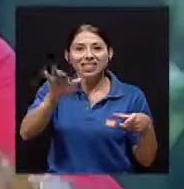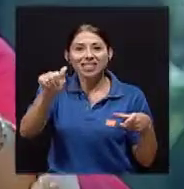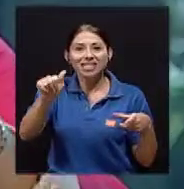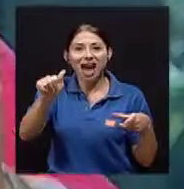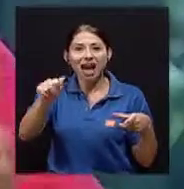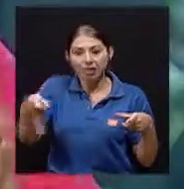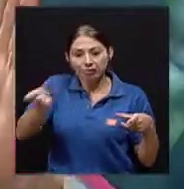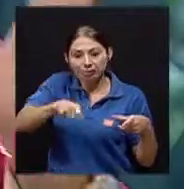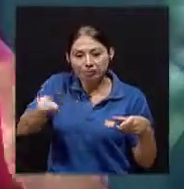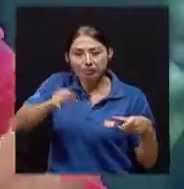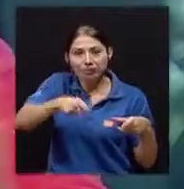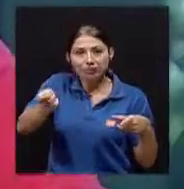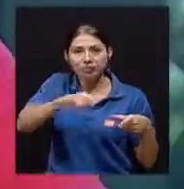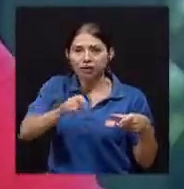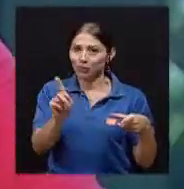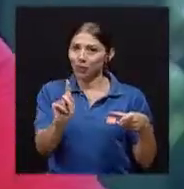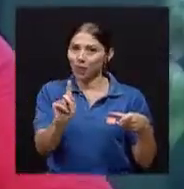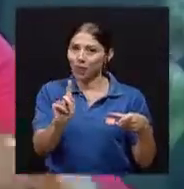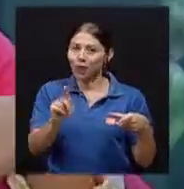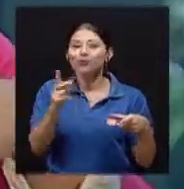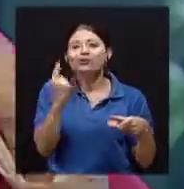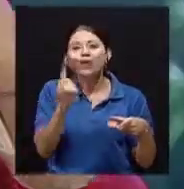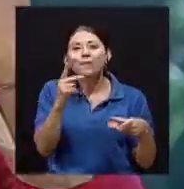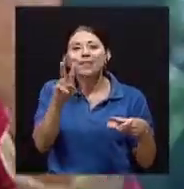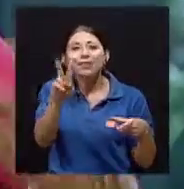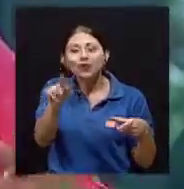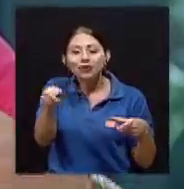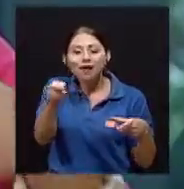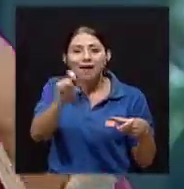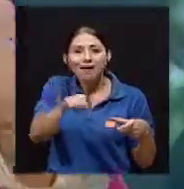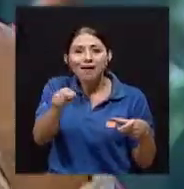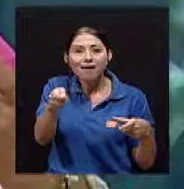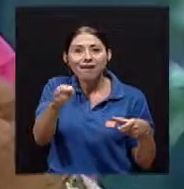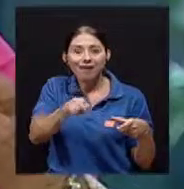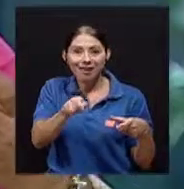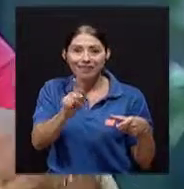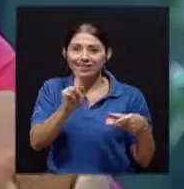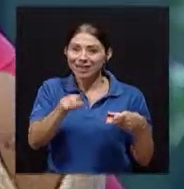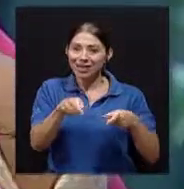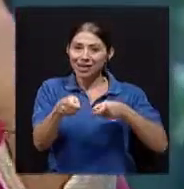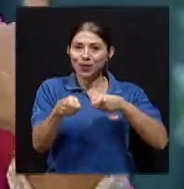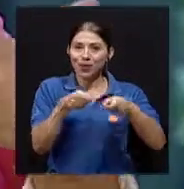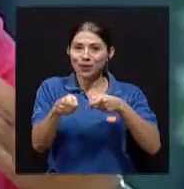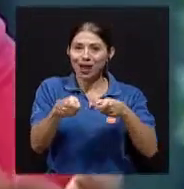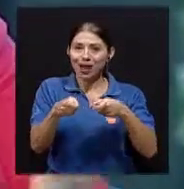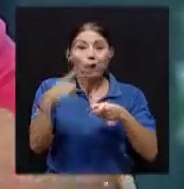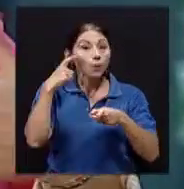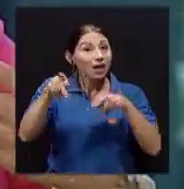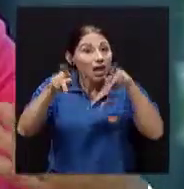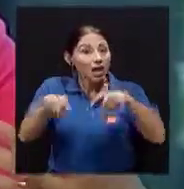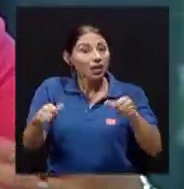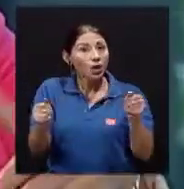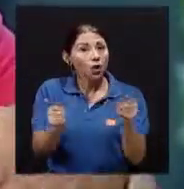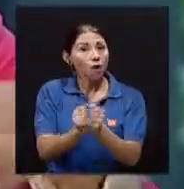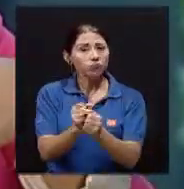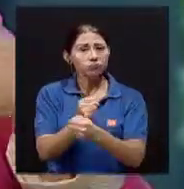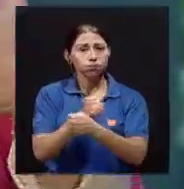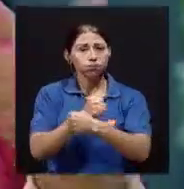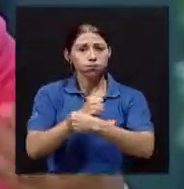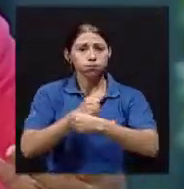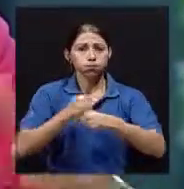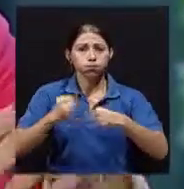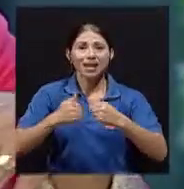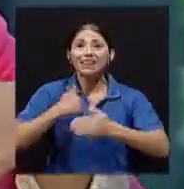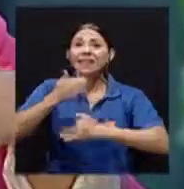iniciar progresivamente a ponerle solo 2, ¿verdad? Es un proceso, y ya en ese caso hay gente que ya tiene un problema de exceso de peso o de obesidad en la